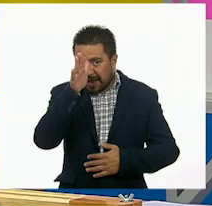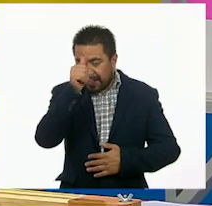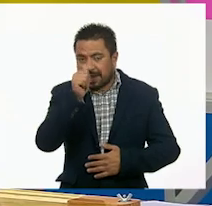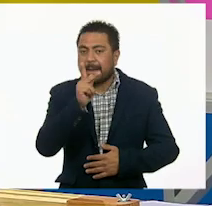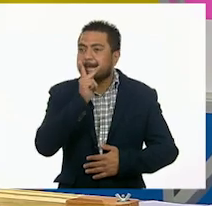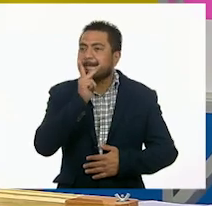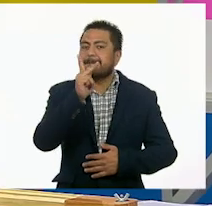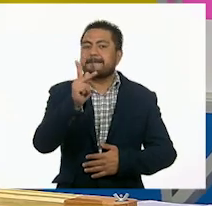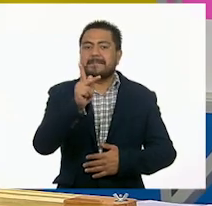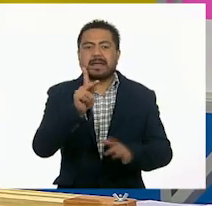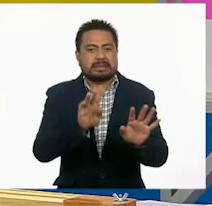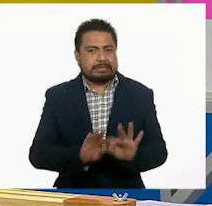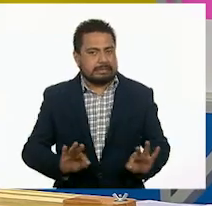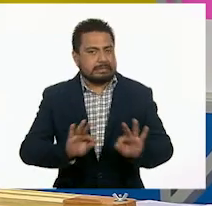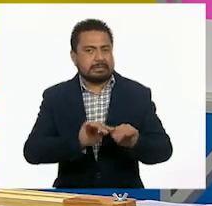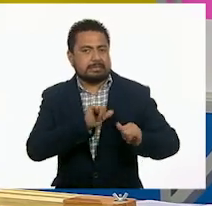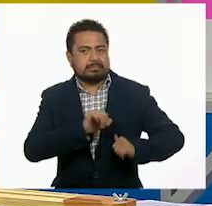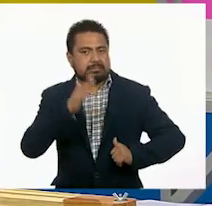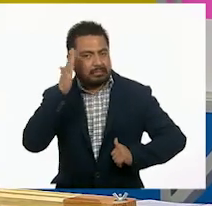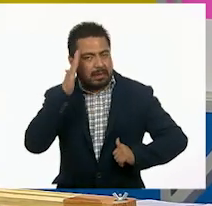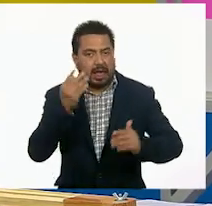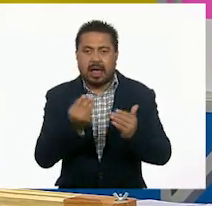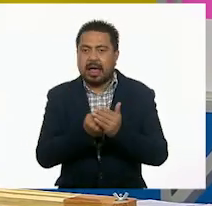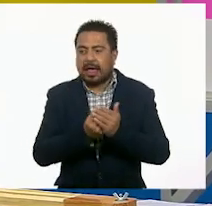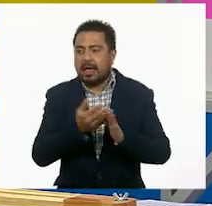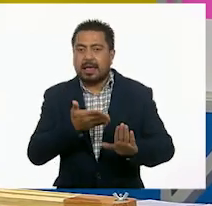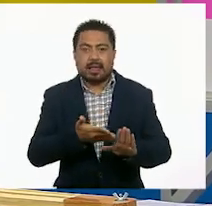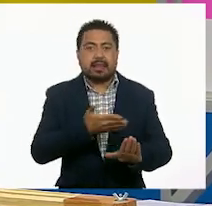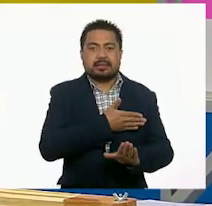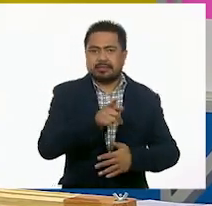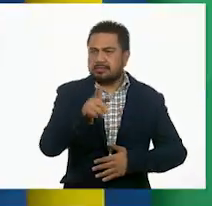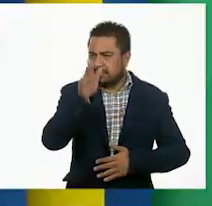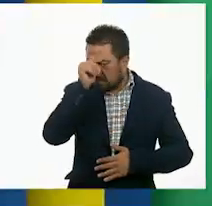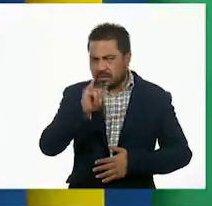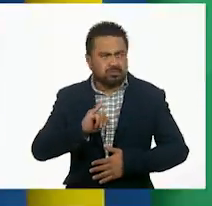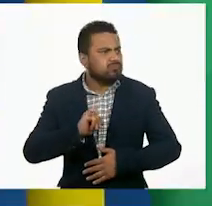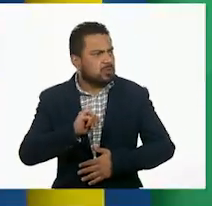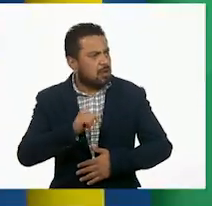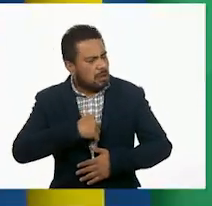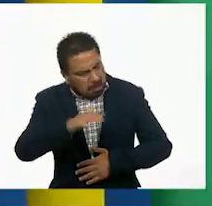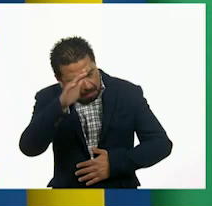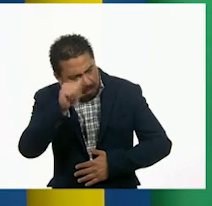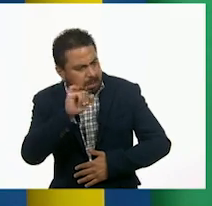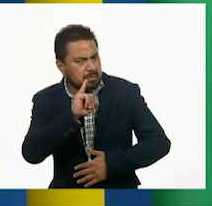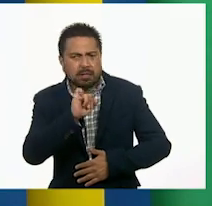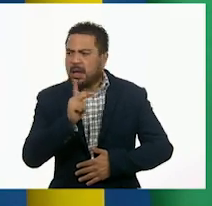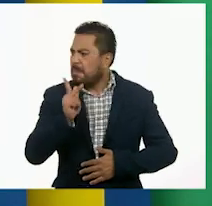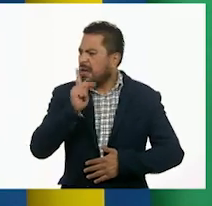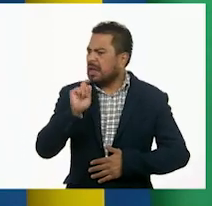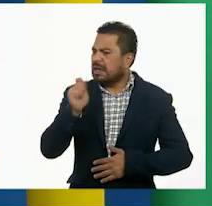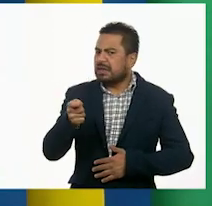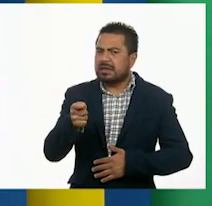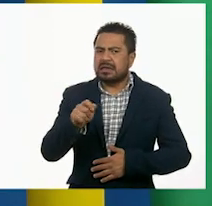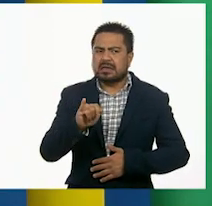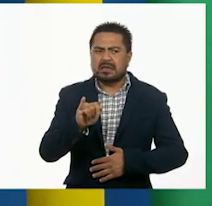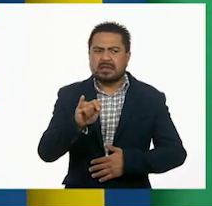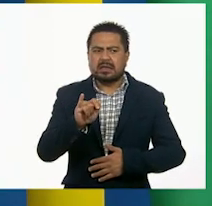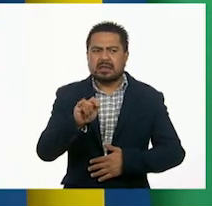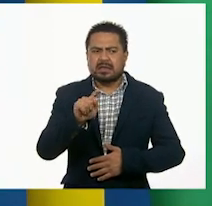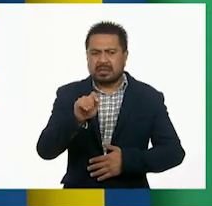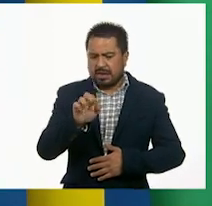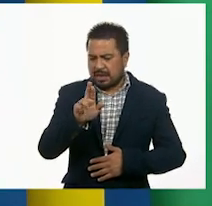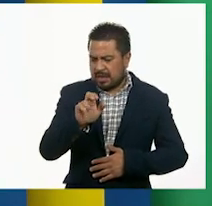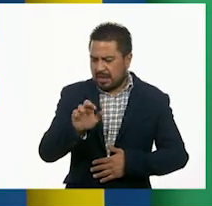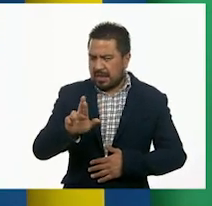¿Recuerdas la palabra clave de la clase pasada? Sí, me acuerdo que la palabra era iterar.